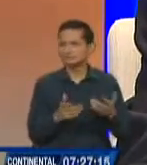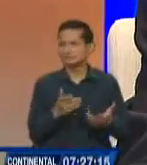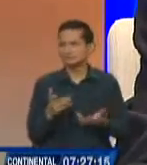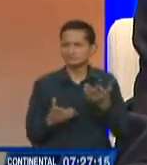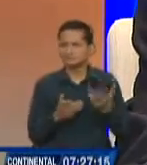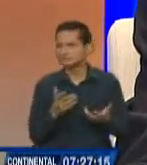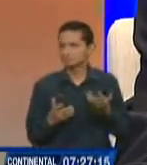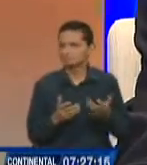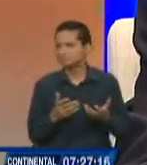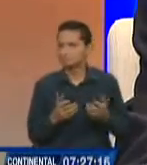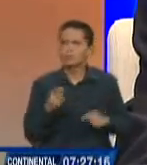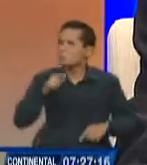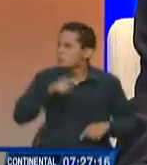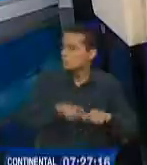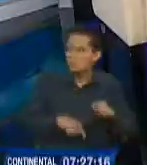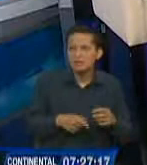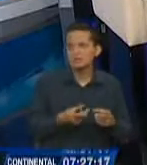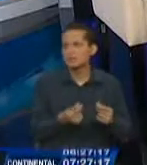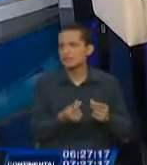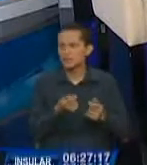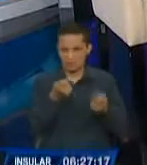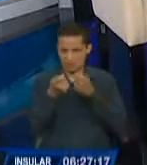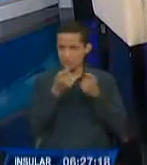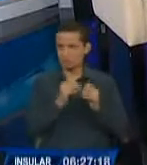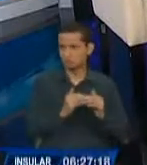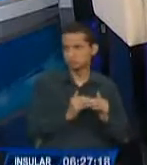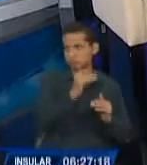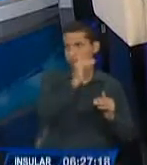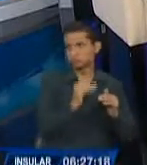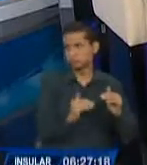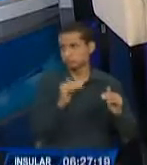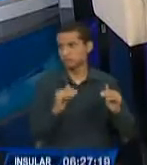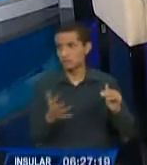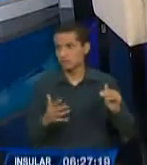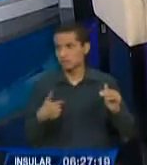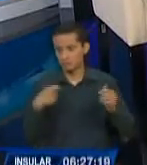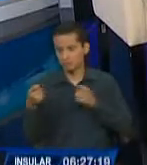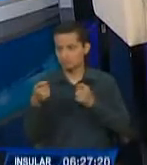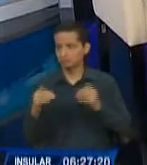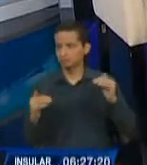la no posibilidad ya de realizar devaluaciones. Señor ministro, muchas gracias. Gracias, Carlos.